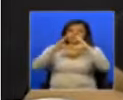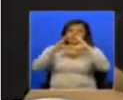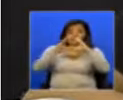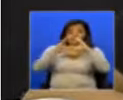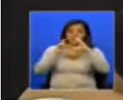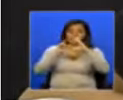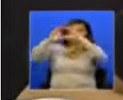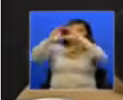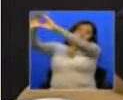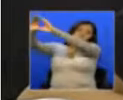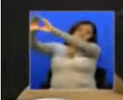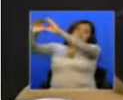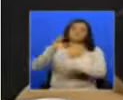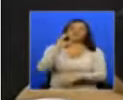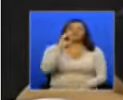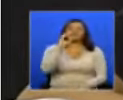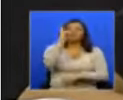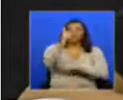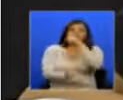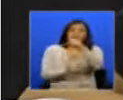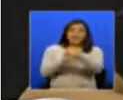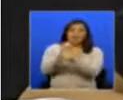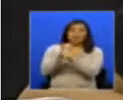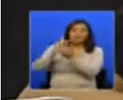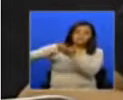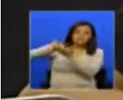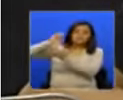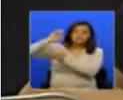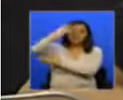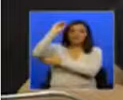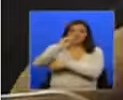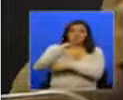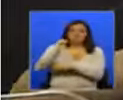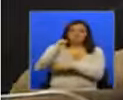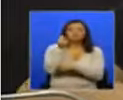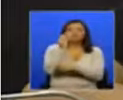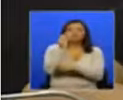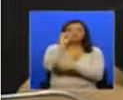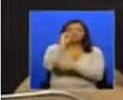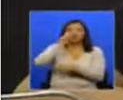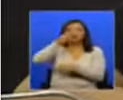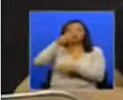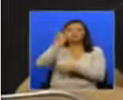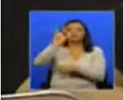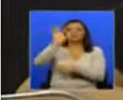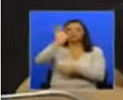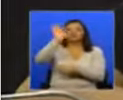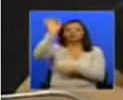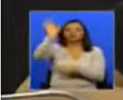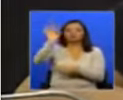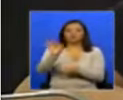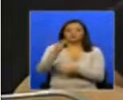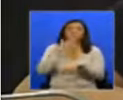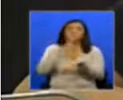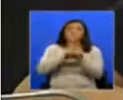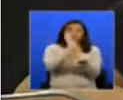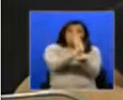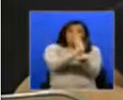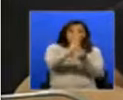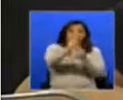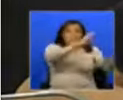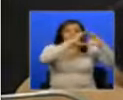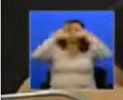Revolución Ciudadana, presidente, los recursos de todos los ecuatorianos del IES, por ejemplo, estaban afuera al 0.3% anual. Eso era lo que